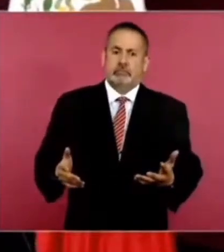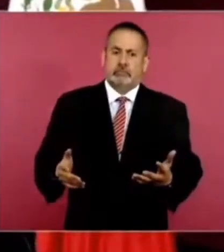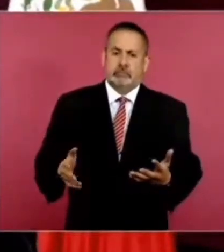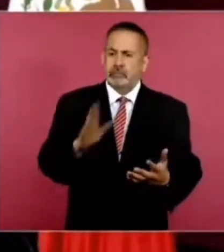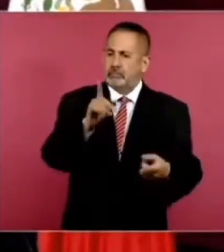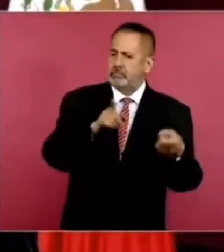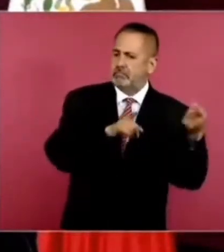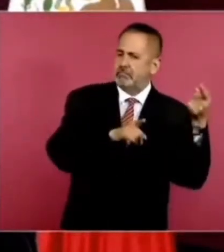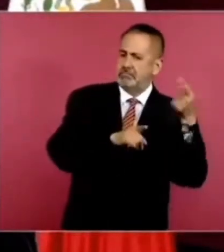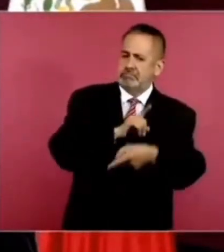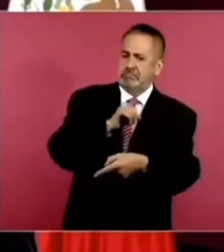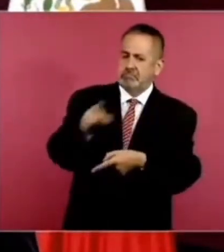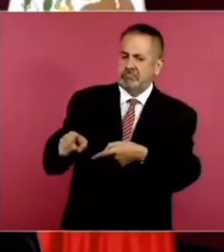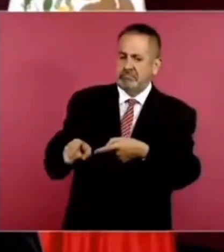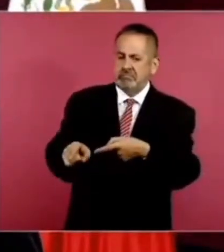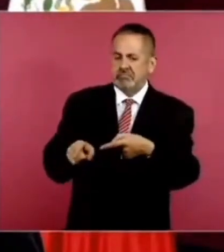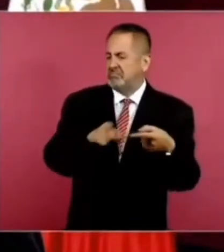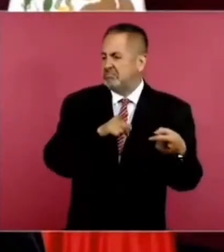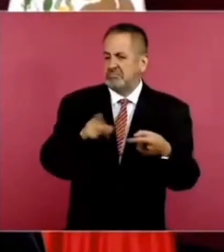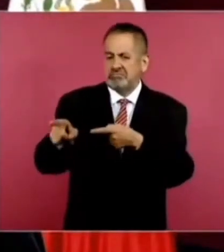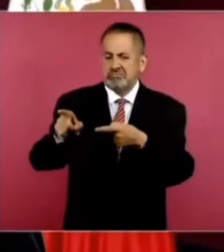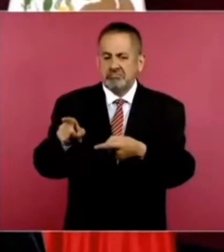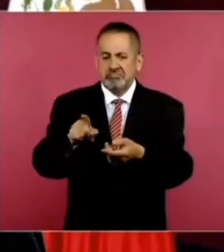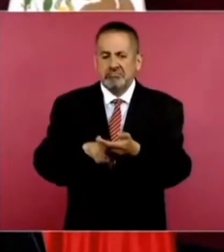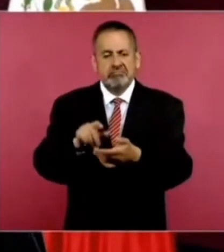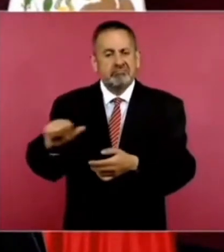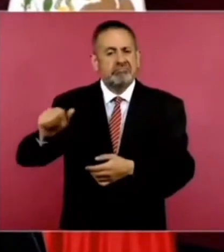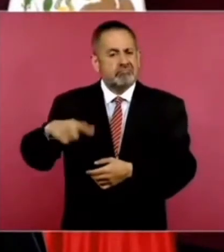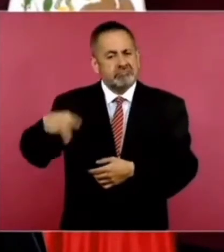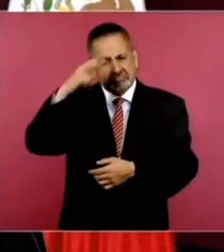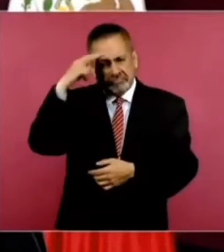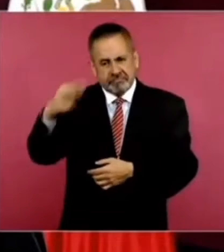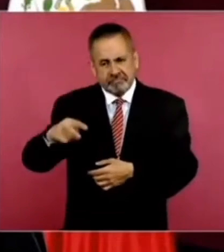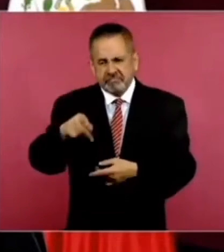ofendiendo a los mexicanos.